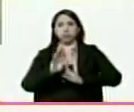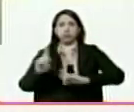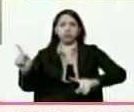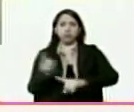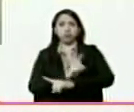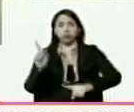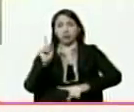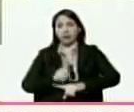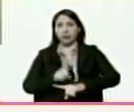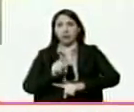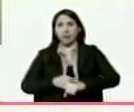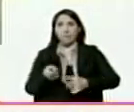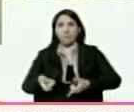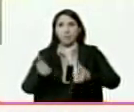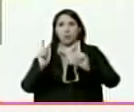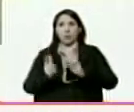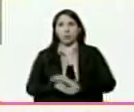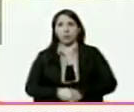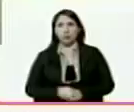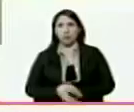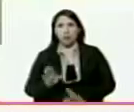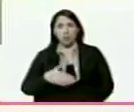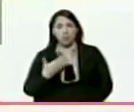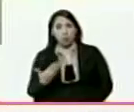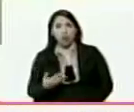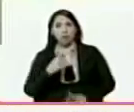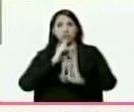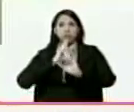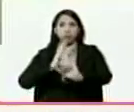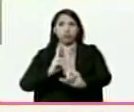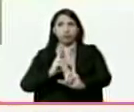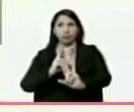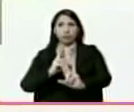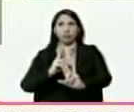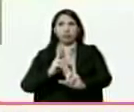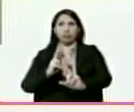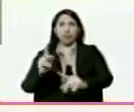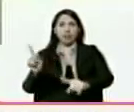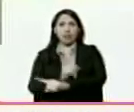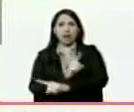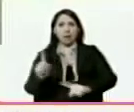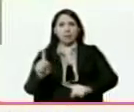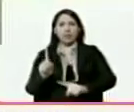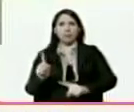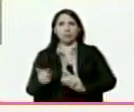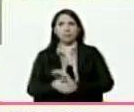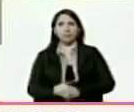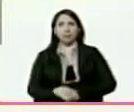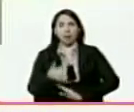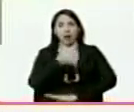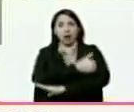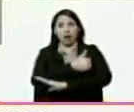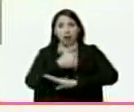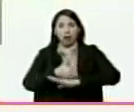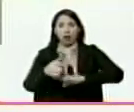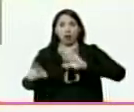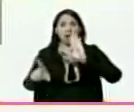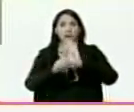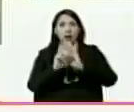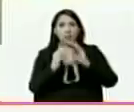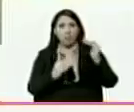menor tiempo posible para poder darle respuesta efectiva con la autoridad legal,